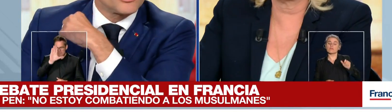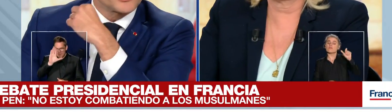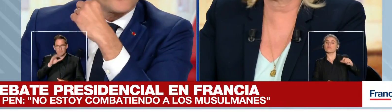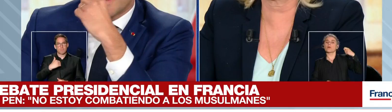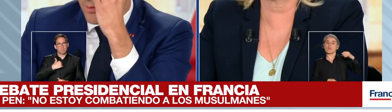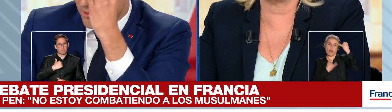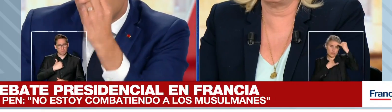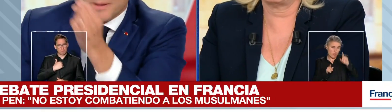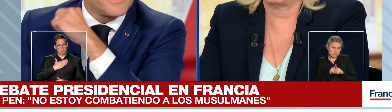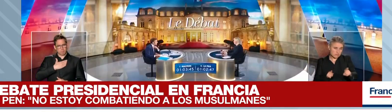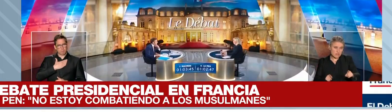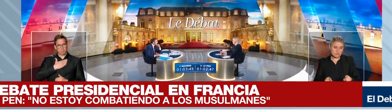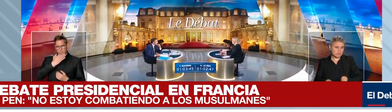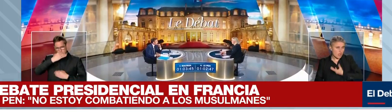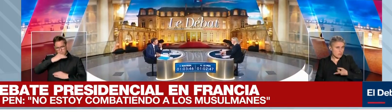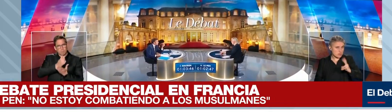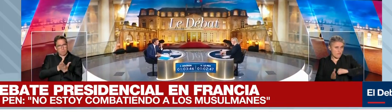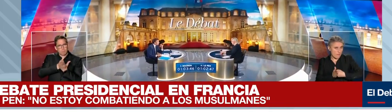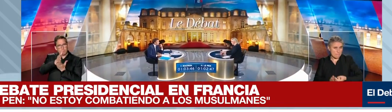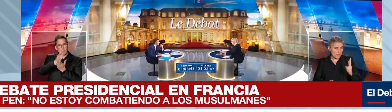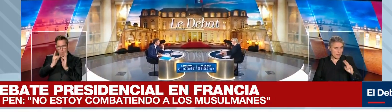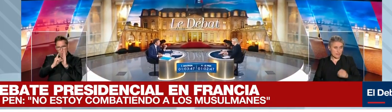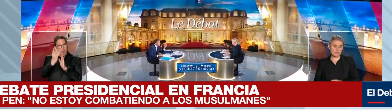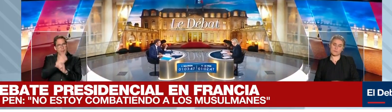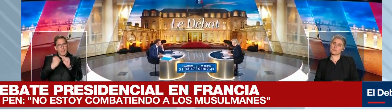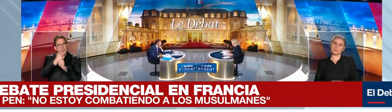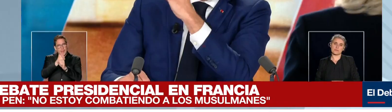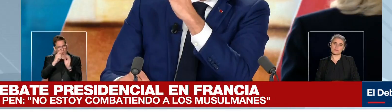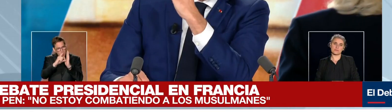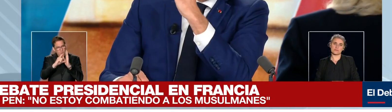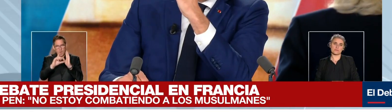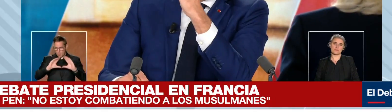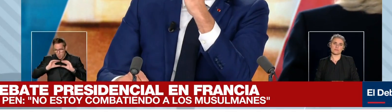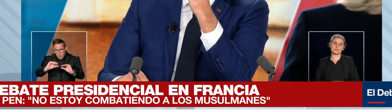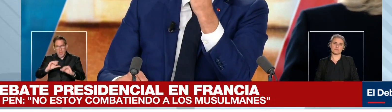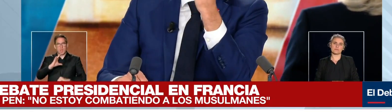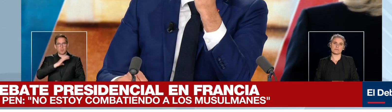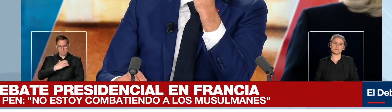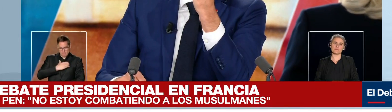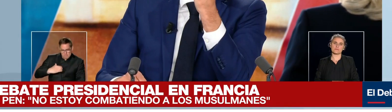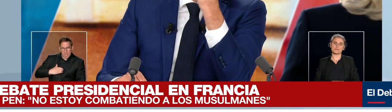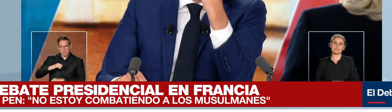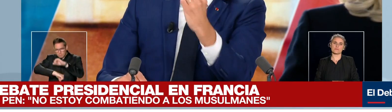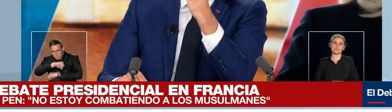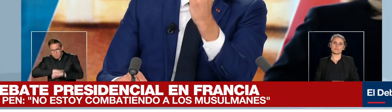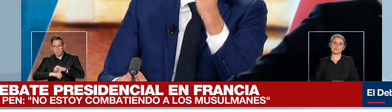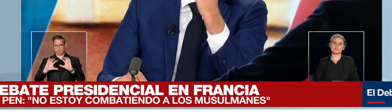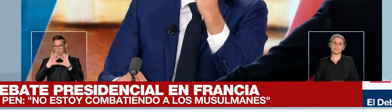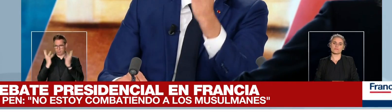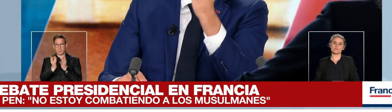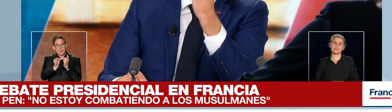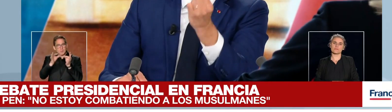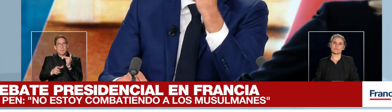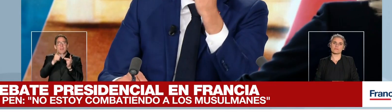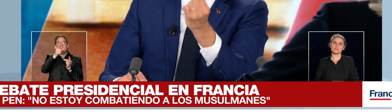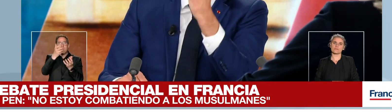mucho más firme. Pero yo tengo un discurso muy fuerte, con leyes fuertes. Tenemos resultados, los alcaldes lo hacen con nosotros. Pero usted no